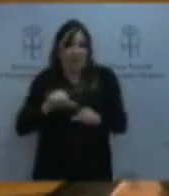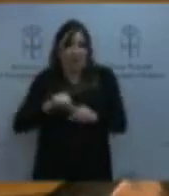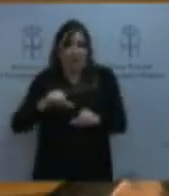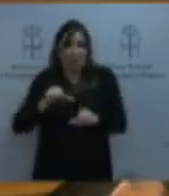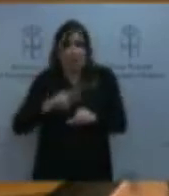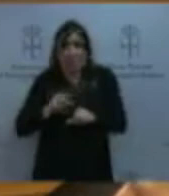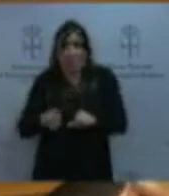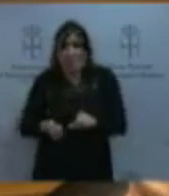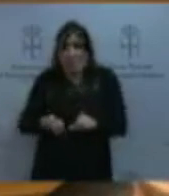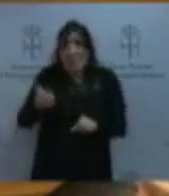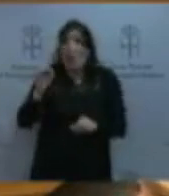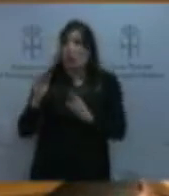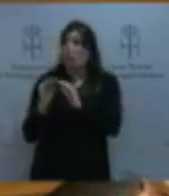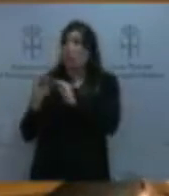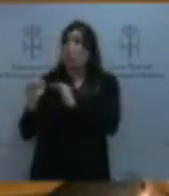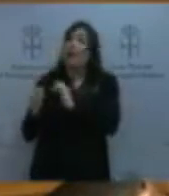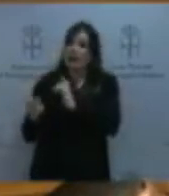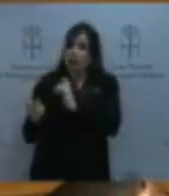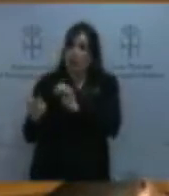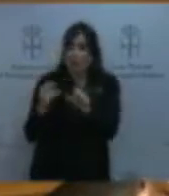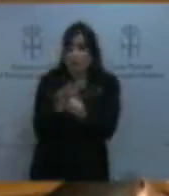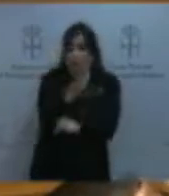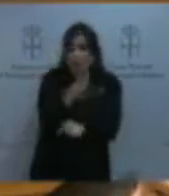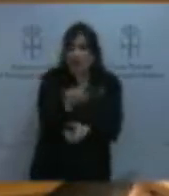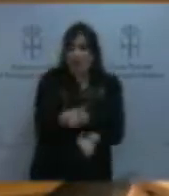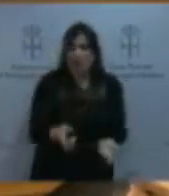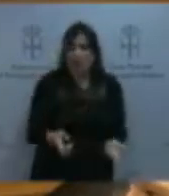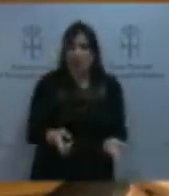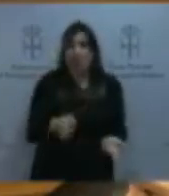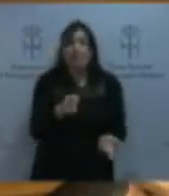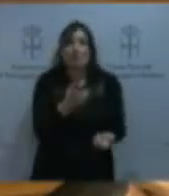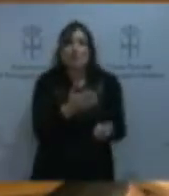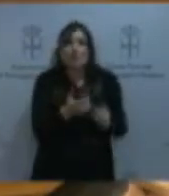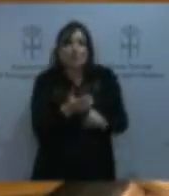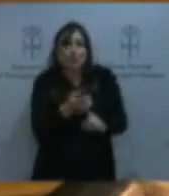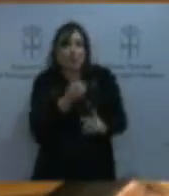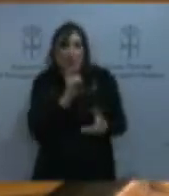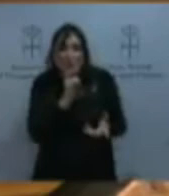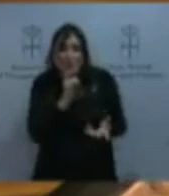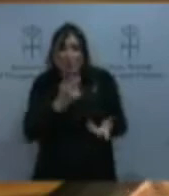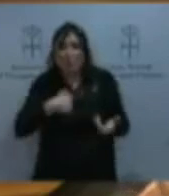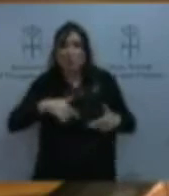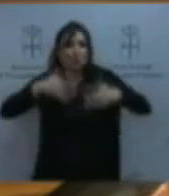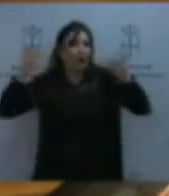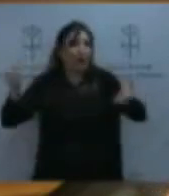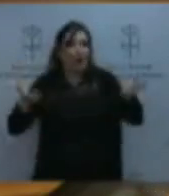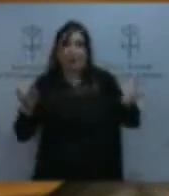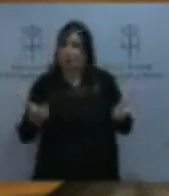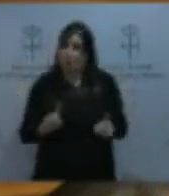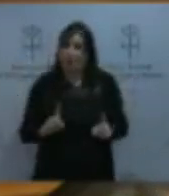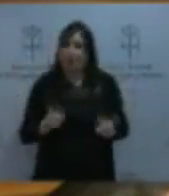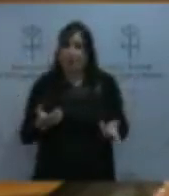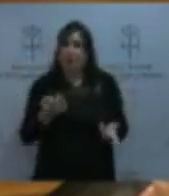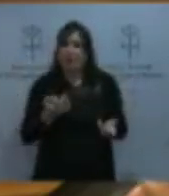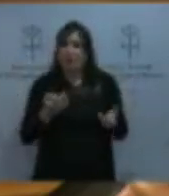no se afronta de una manera inopinada y ya está. Quiero decir que tendremos que intensificar todo lo que tenga